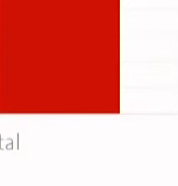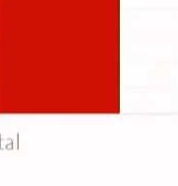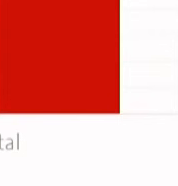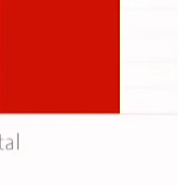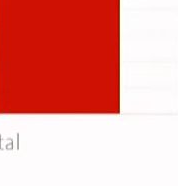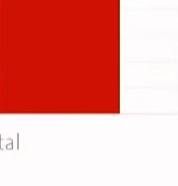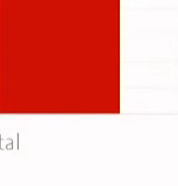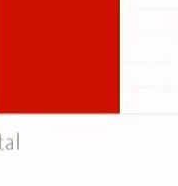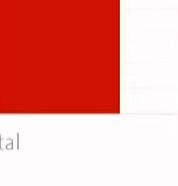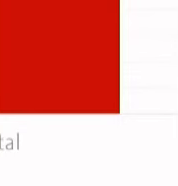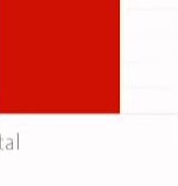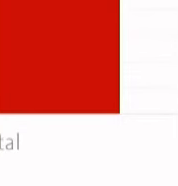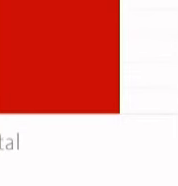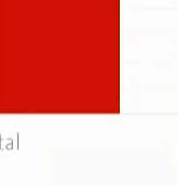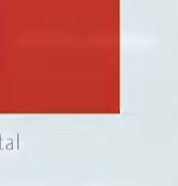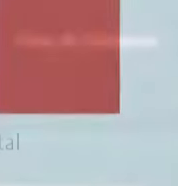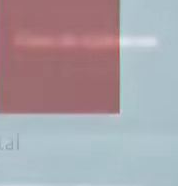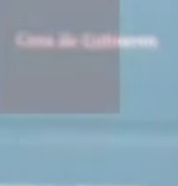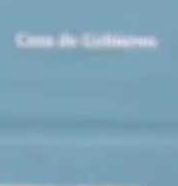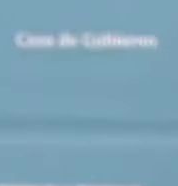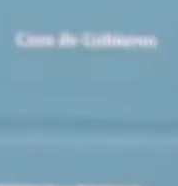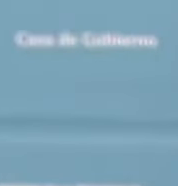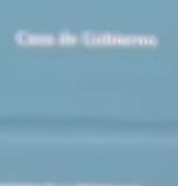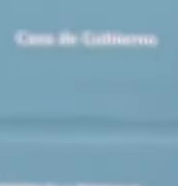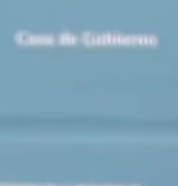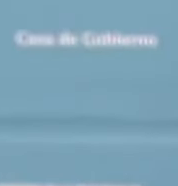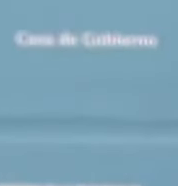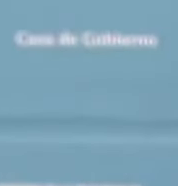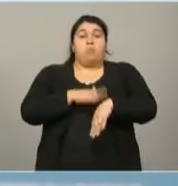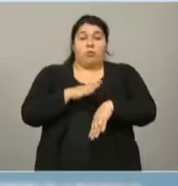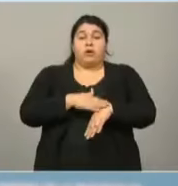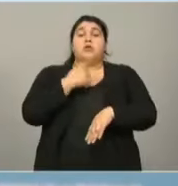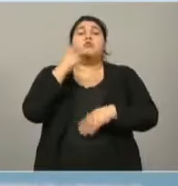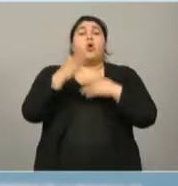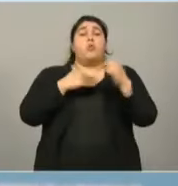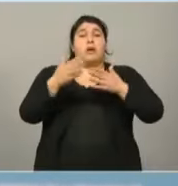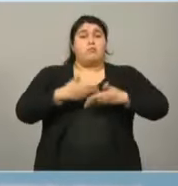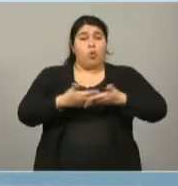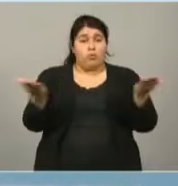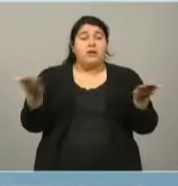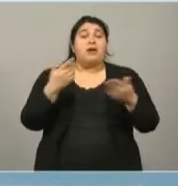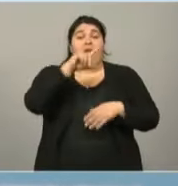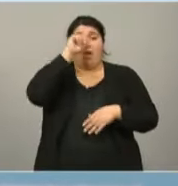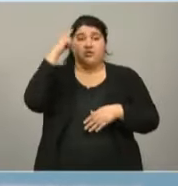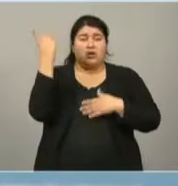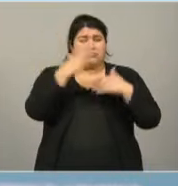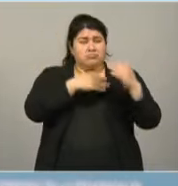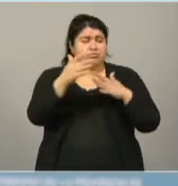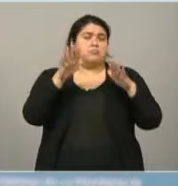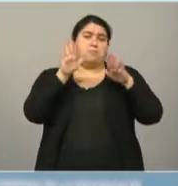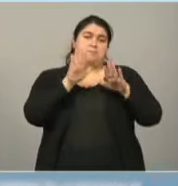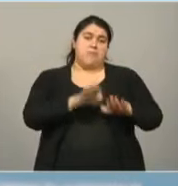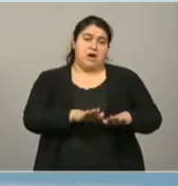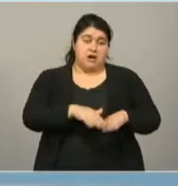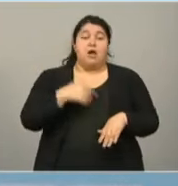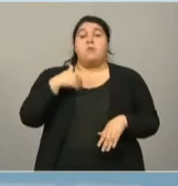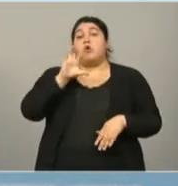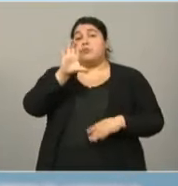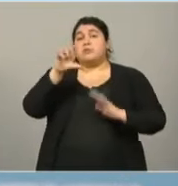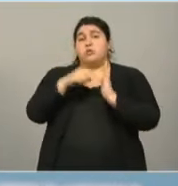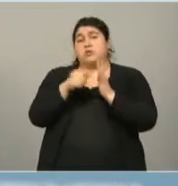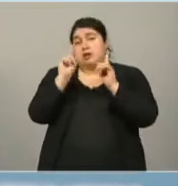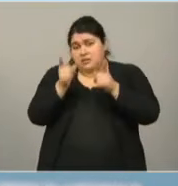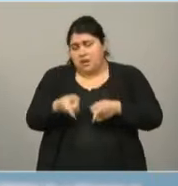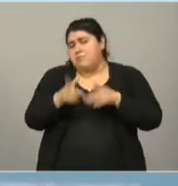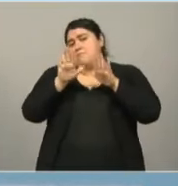esas transferencias impacta porque ha habido un parate de la obra pública nacional en todo el país y en la provincia de Buenos Aires también